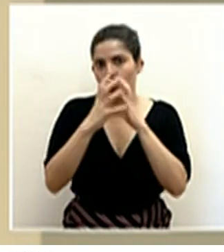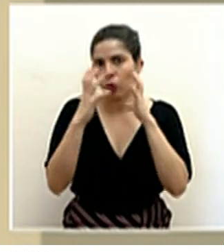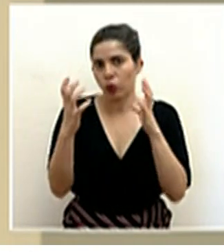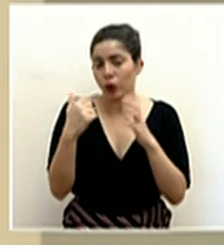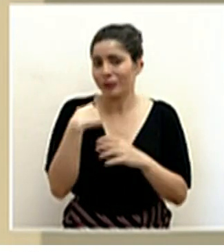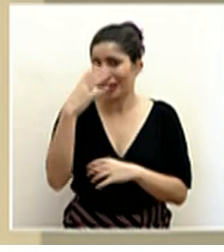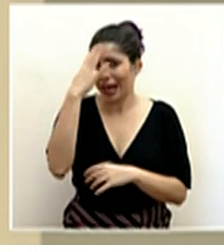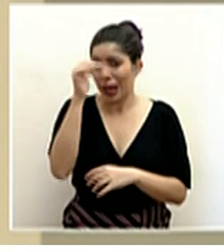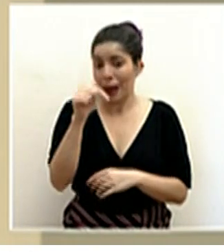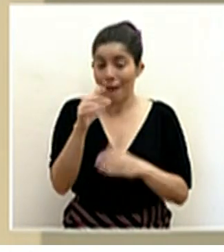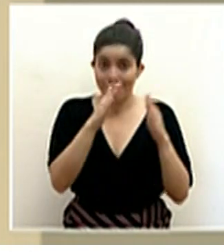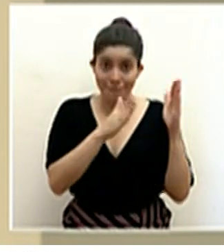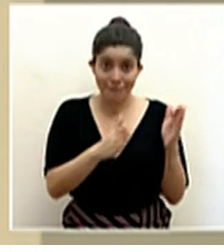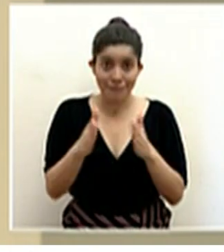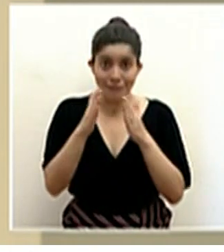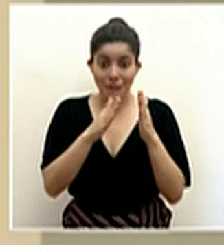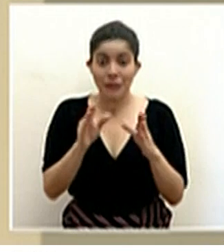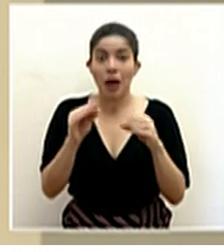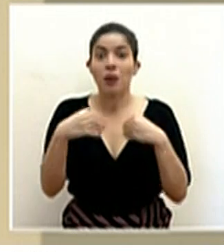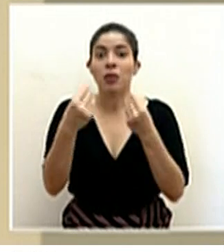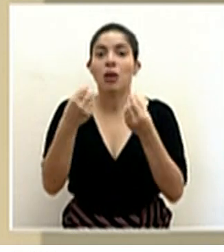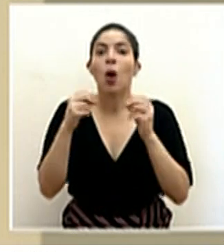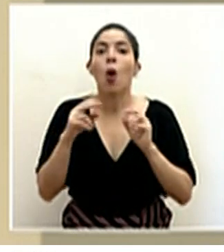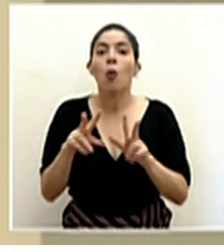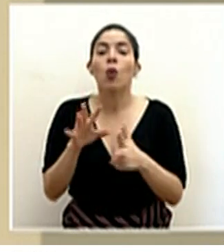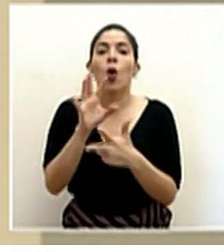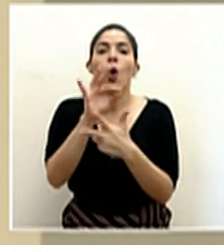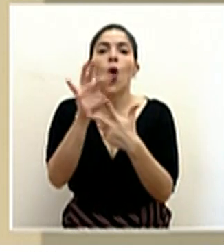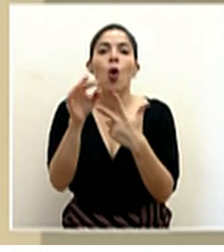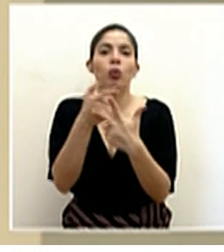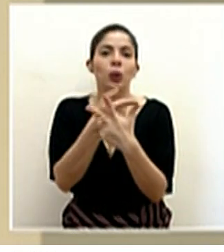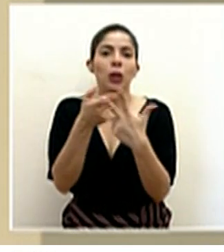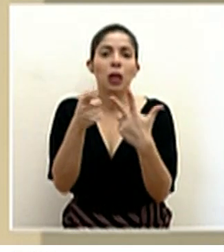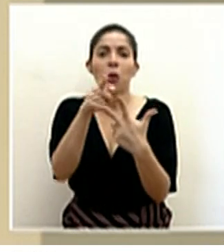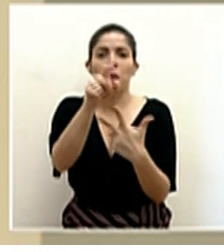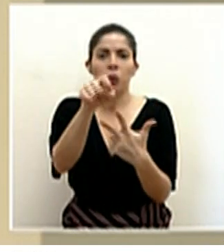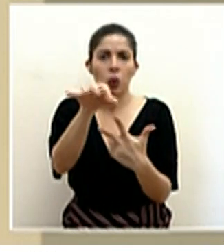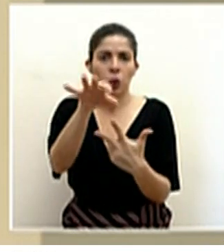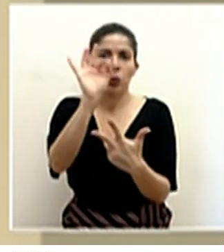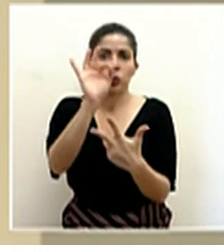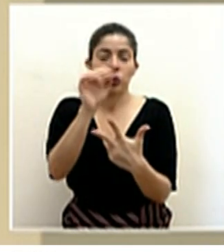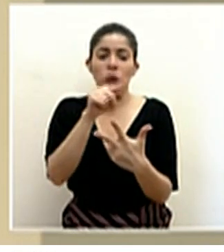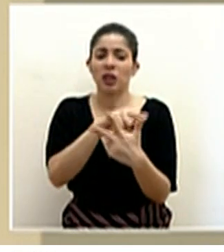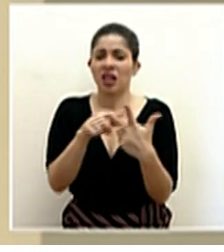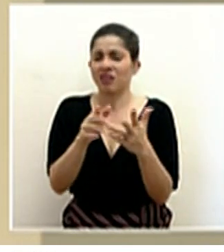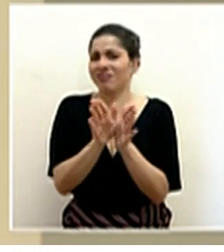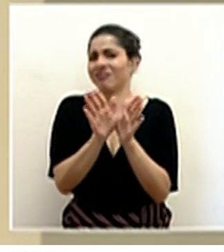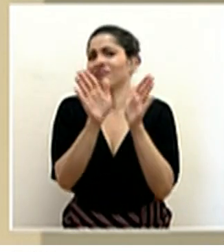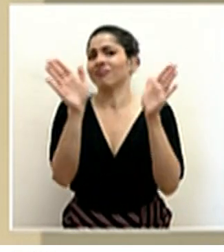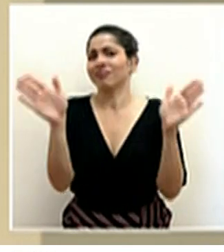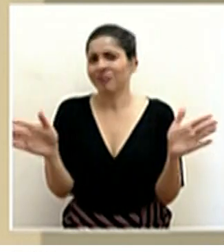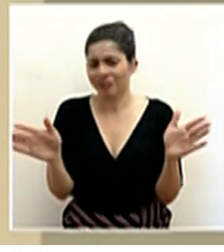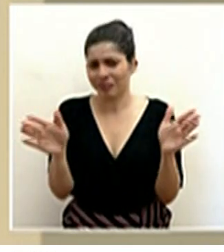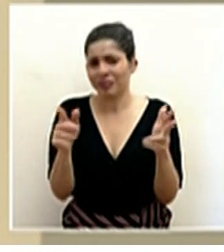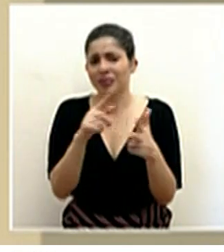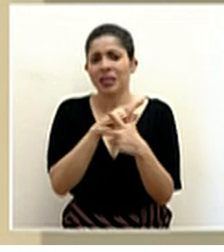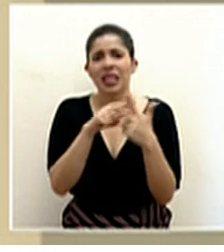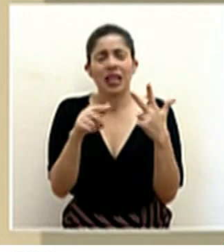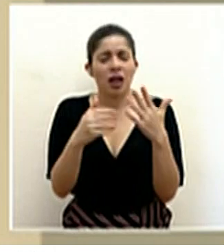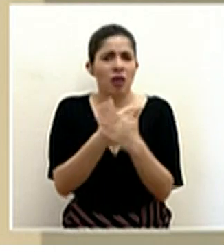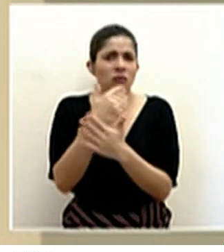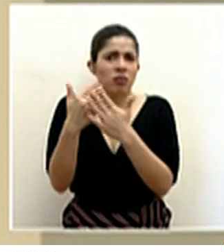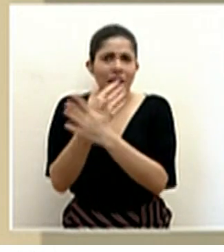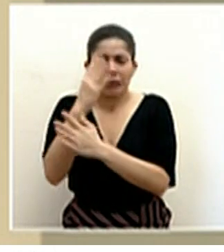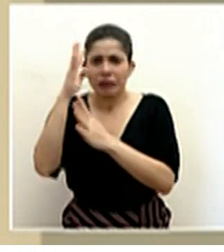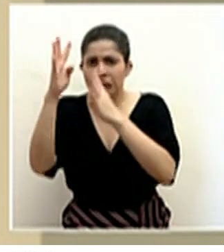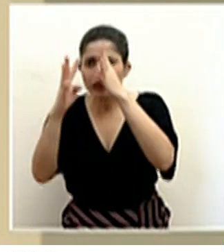que este plan, que permite tres opciones de dónde escoger, es bastante amplio, es muy innovador